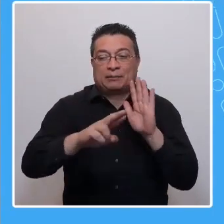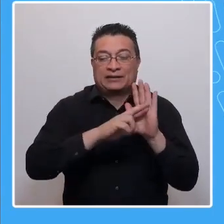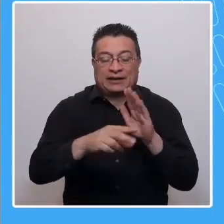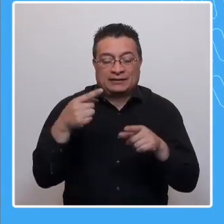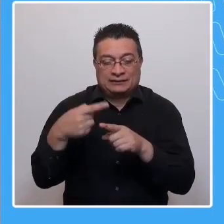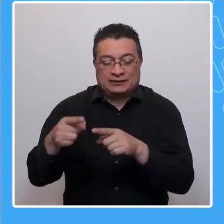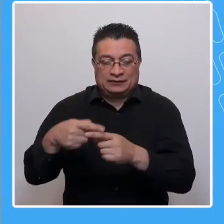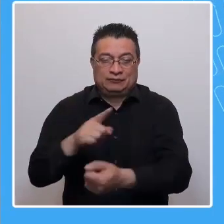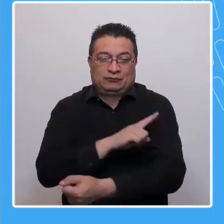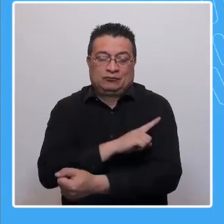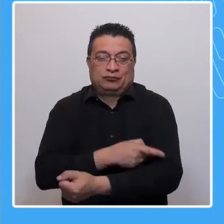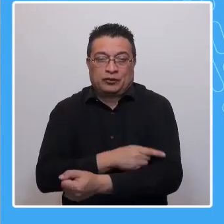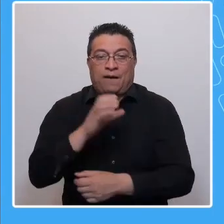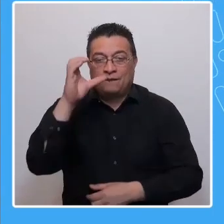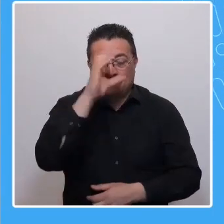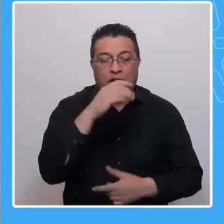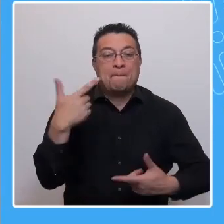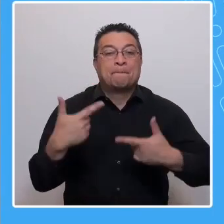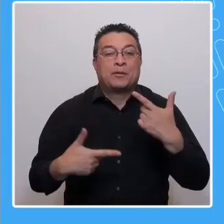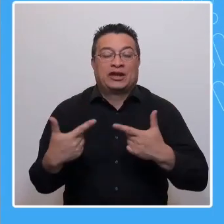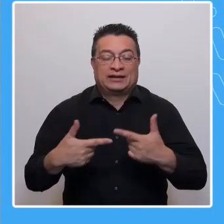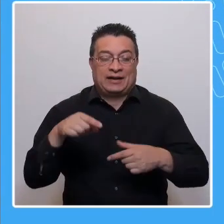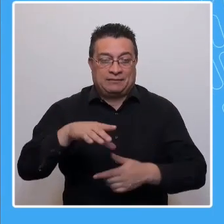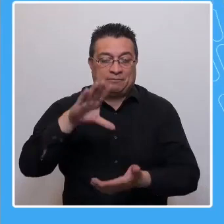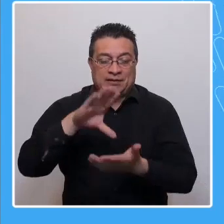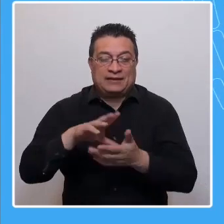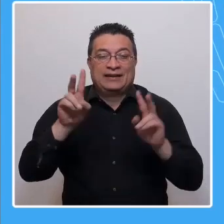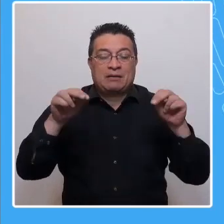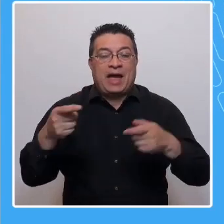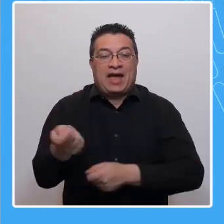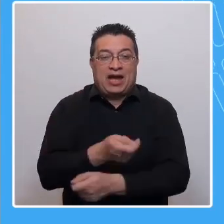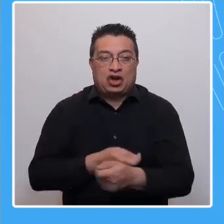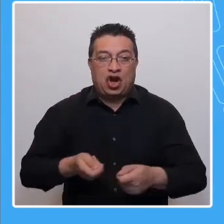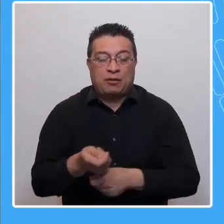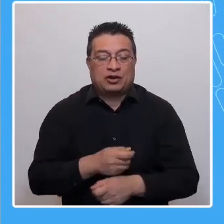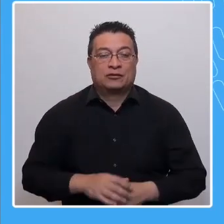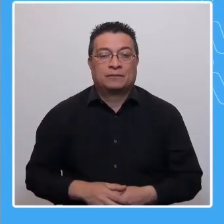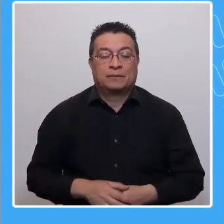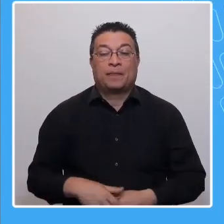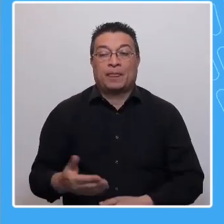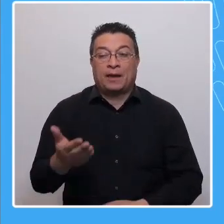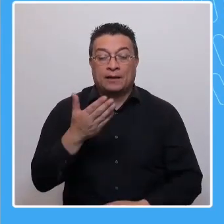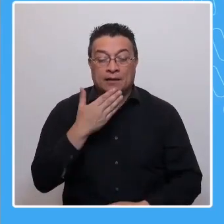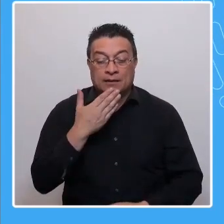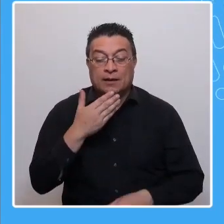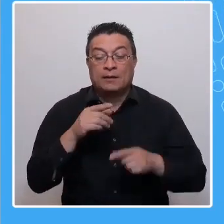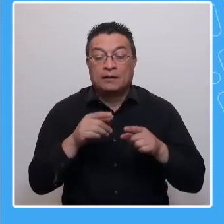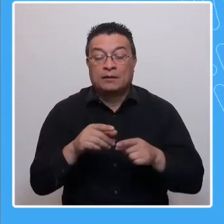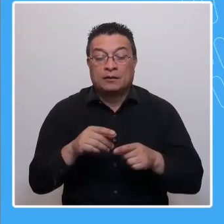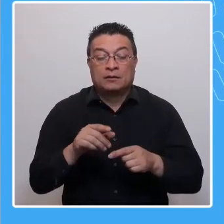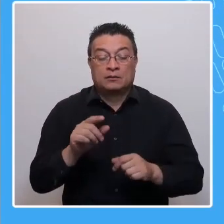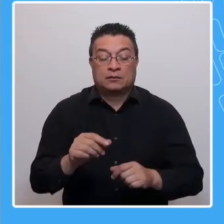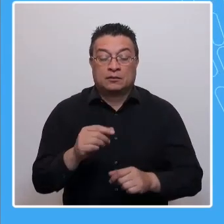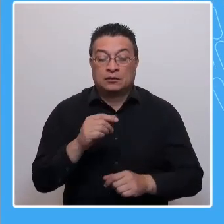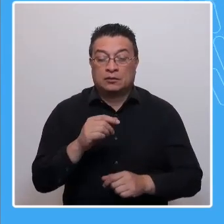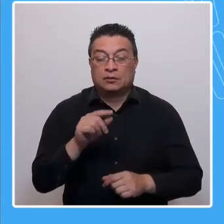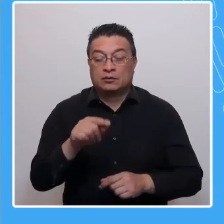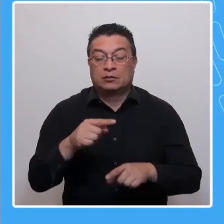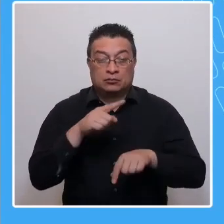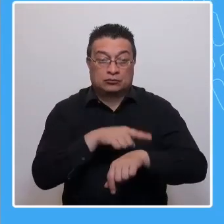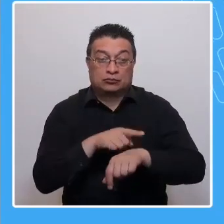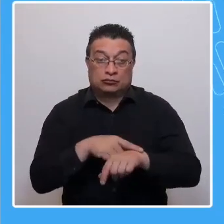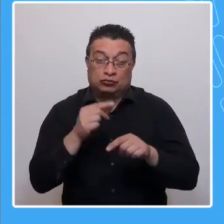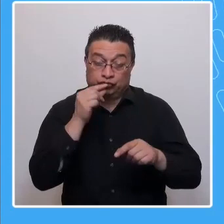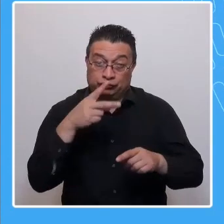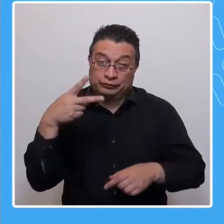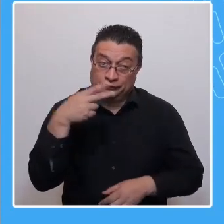poderes para buscar políticas a nivel país en materia económica. También se menciona, por supuesto, redondeando, por favor, estamos finalizando ya, muchas